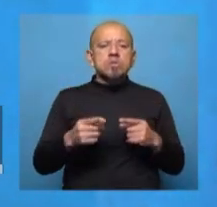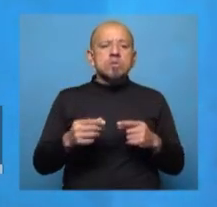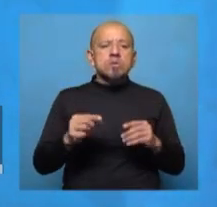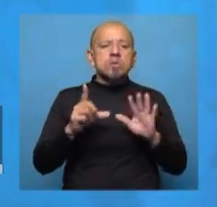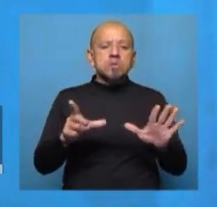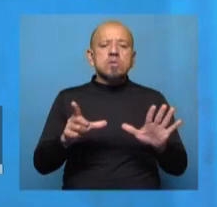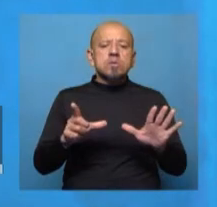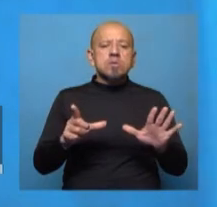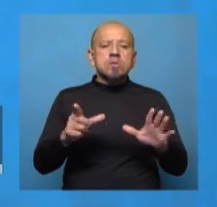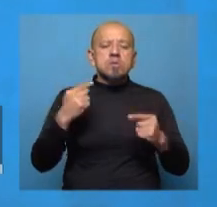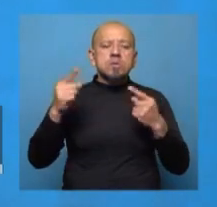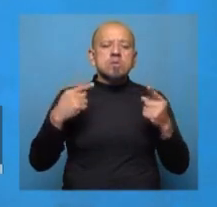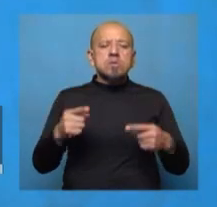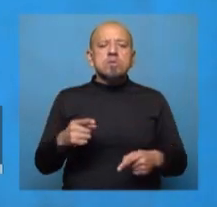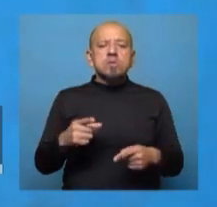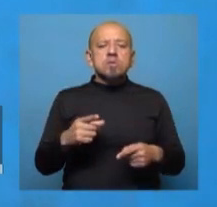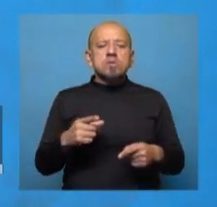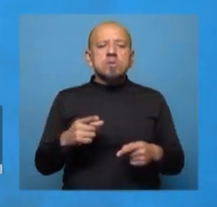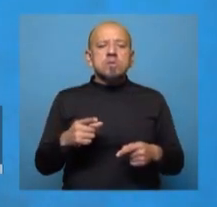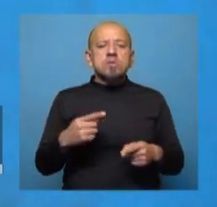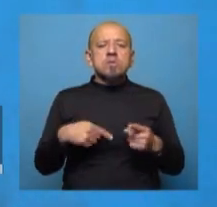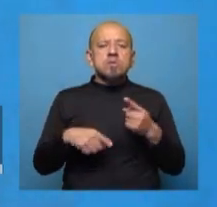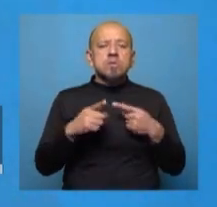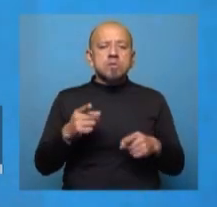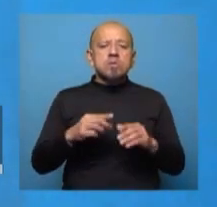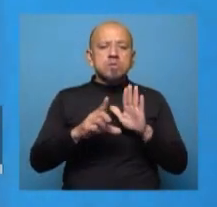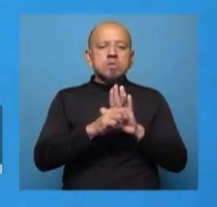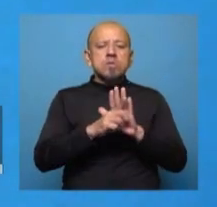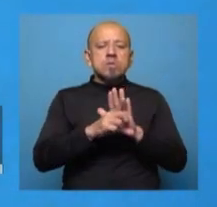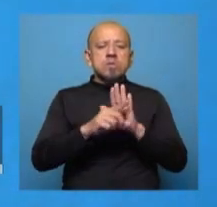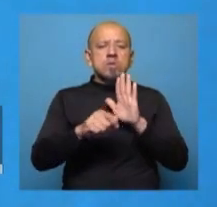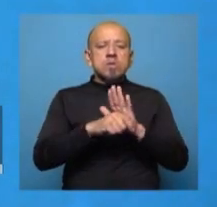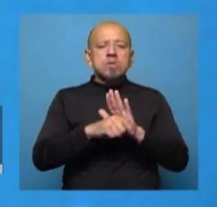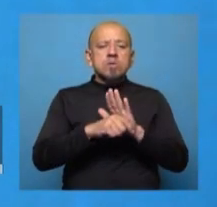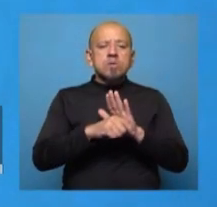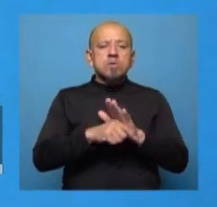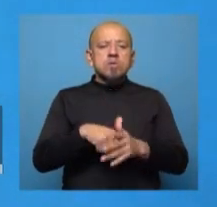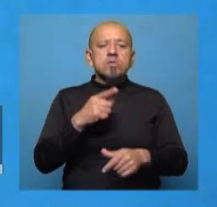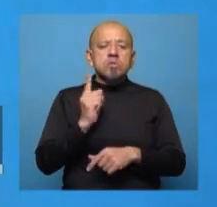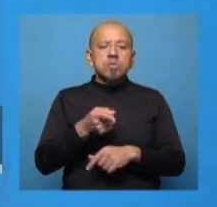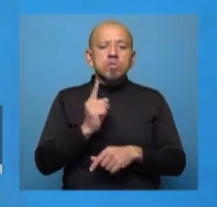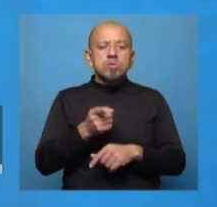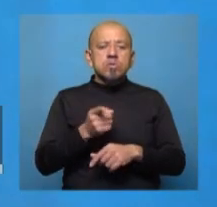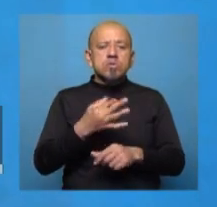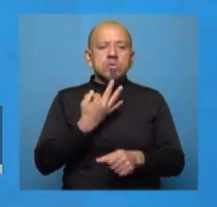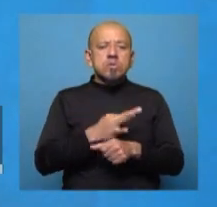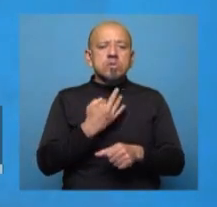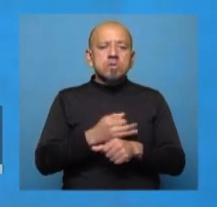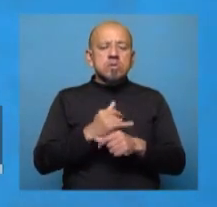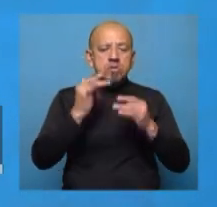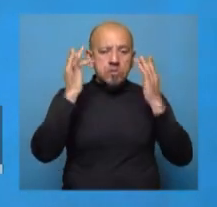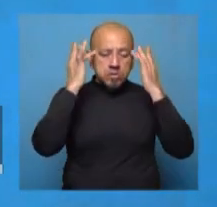Fuentes distintas Y a partir de aquella ley de artículo único que declaró obligatoria la enseñanza de la educación